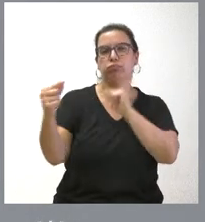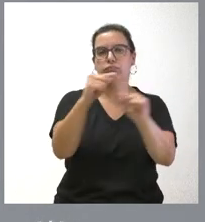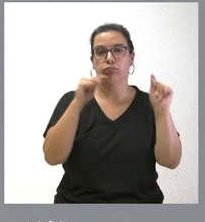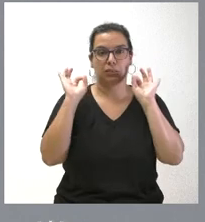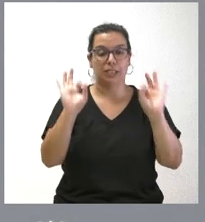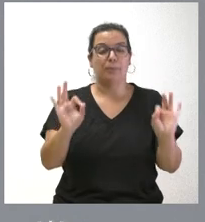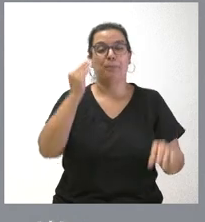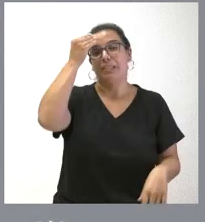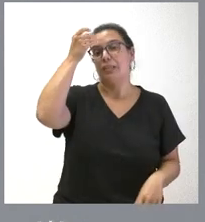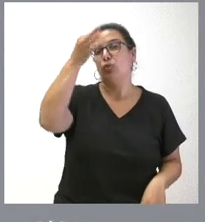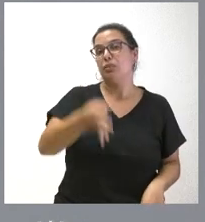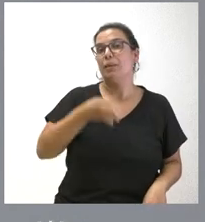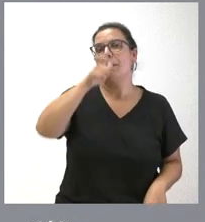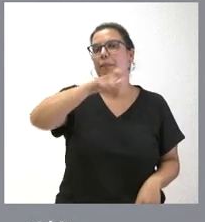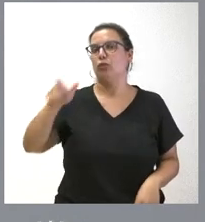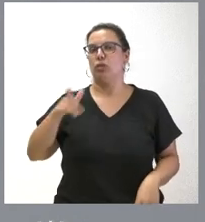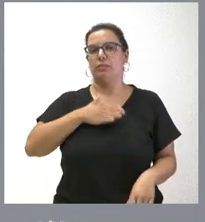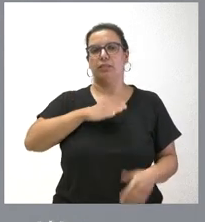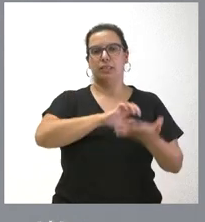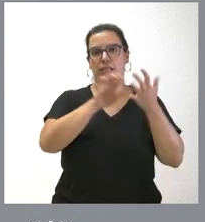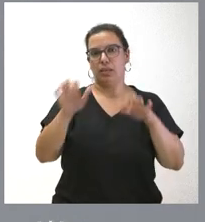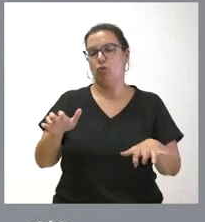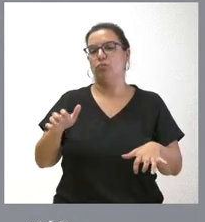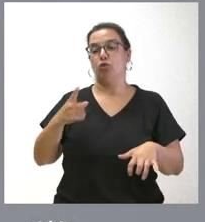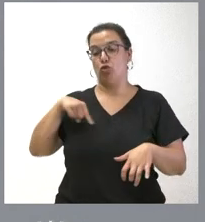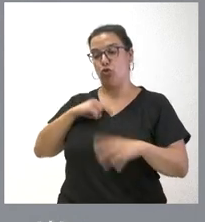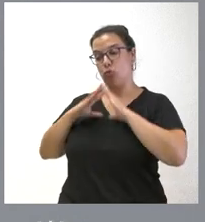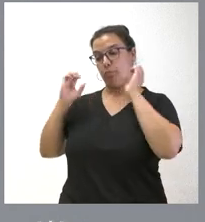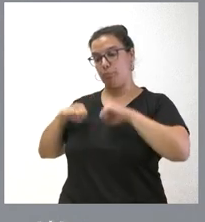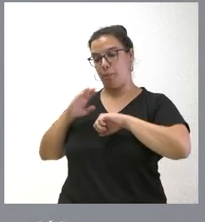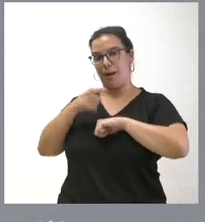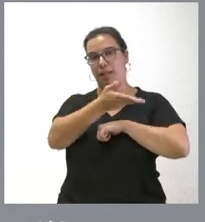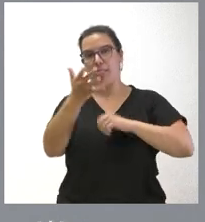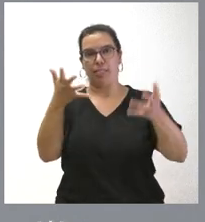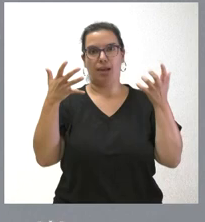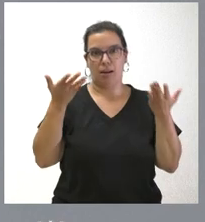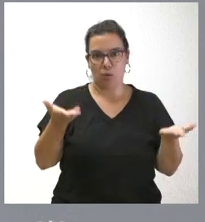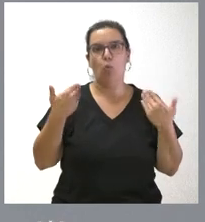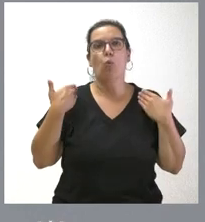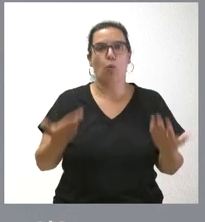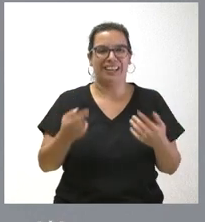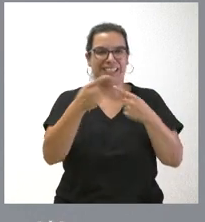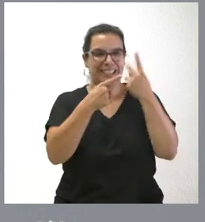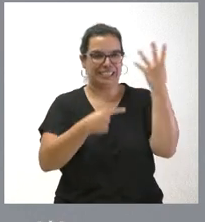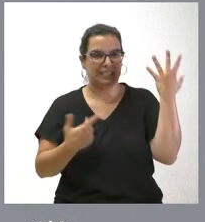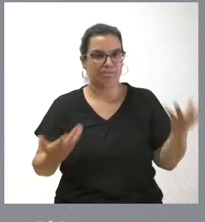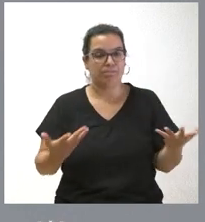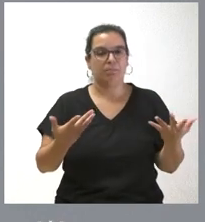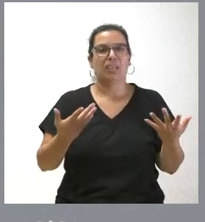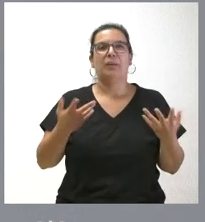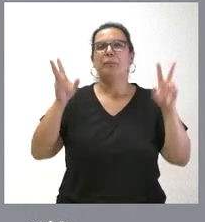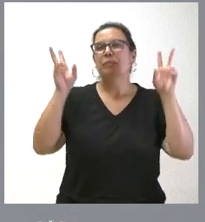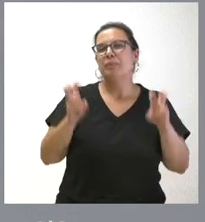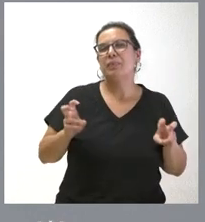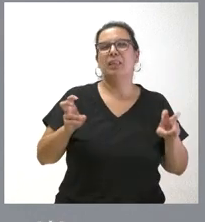en las personas de Castilla y león qué podemos hacer que les beneficie y por tanto quizás sea oportuno huir de los